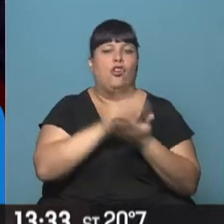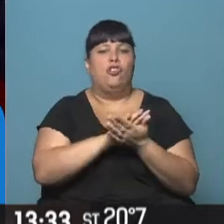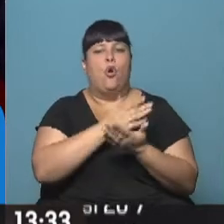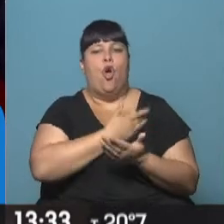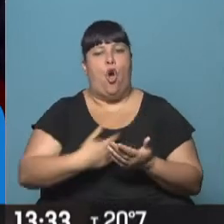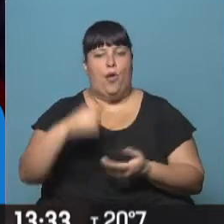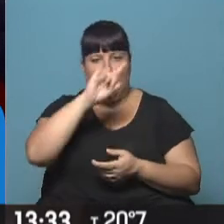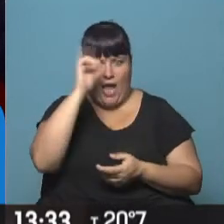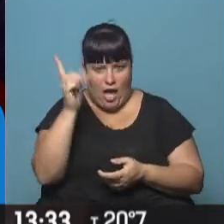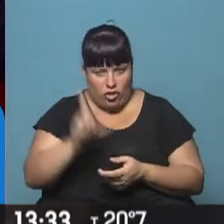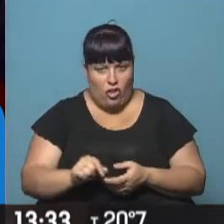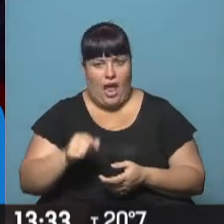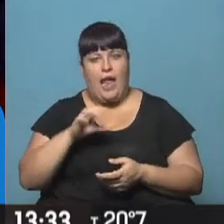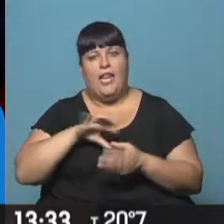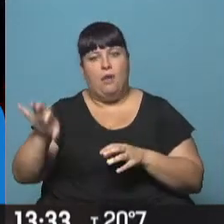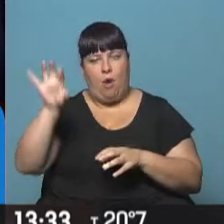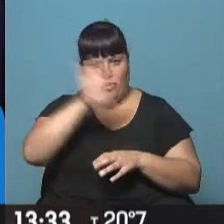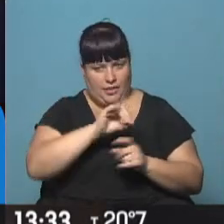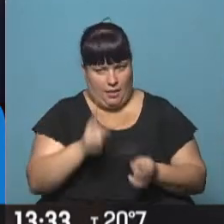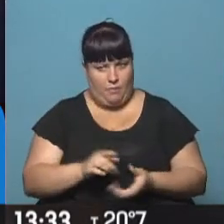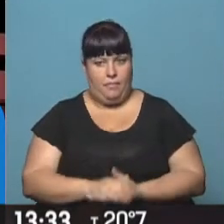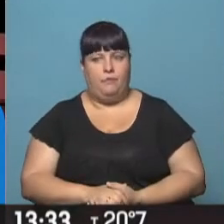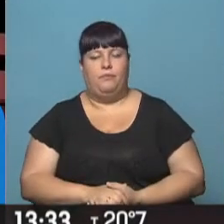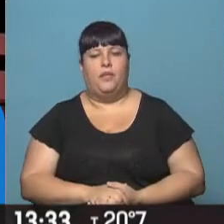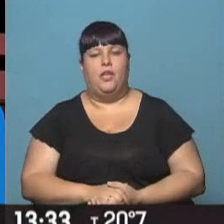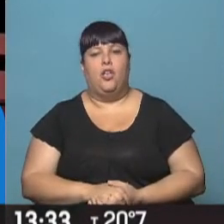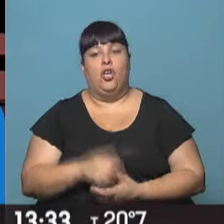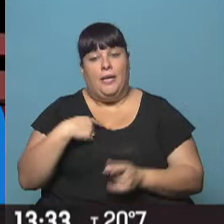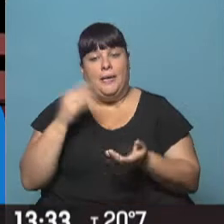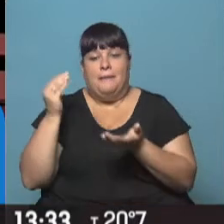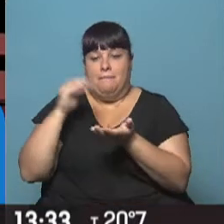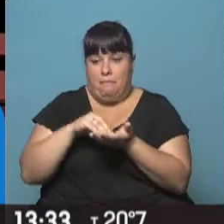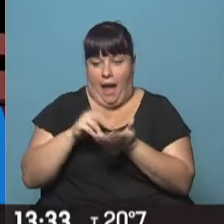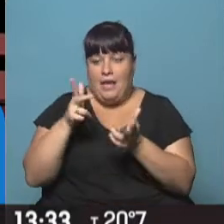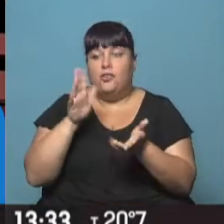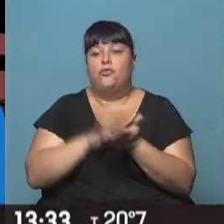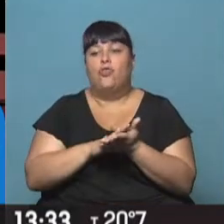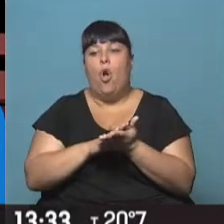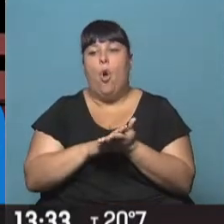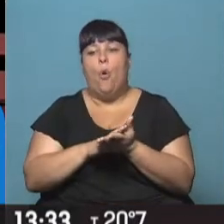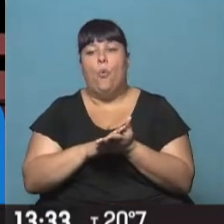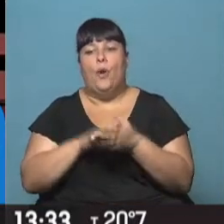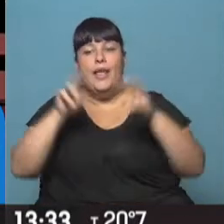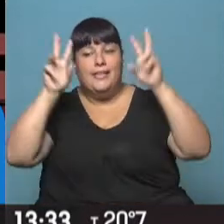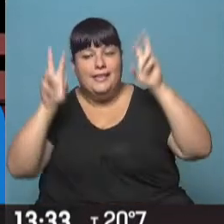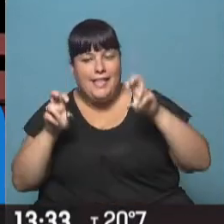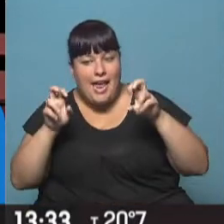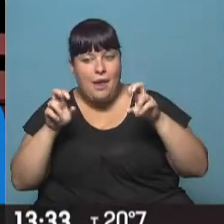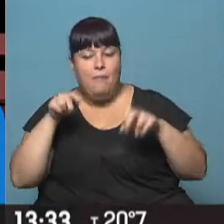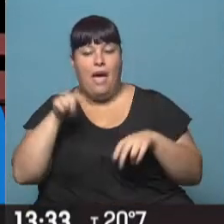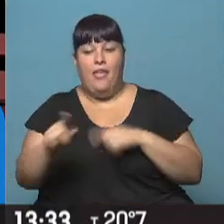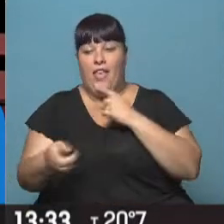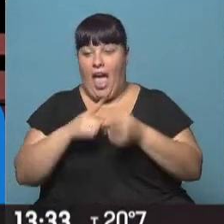el Gobierno Nacional y muchas jurisdicciones. Yo ampliaría también un tema ahí que es enmarcar